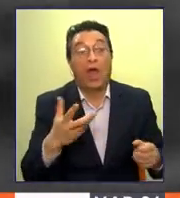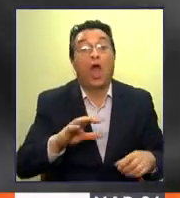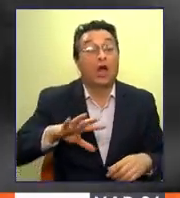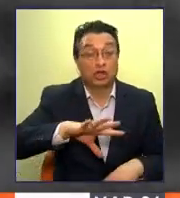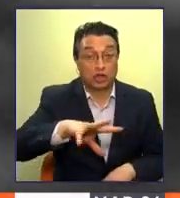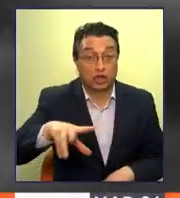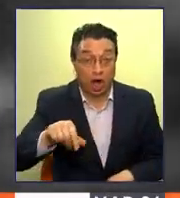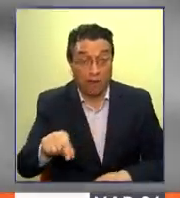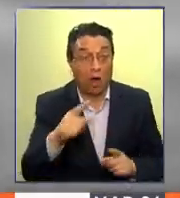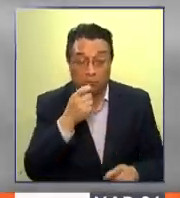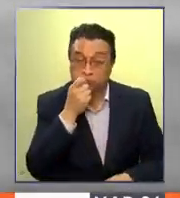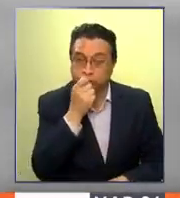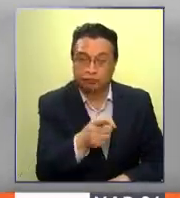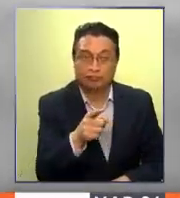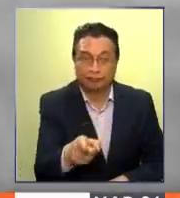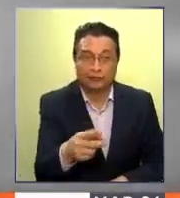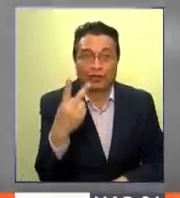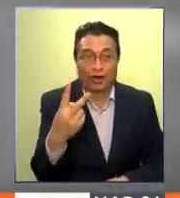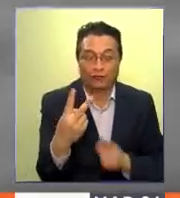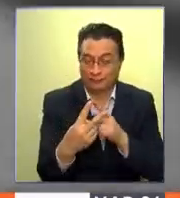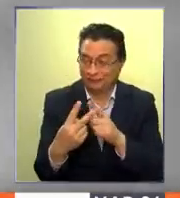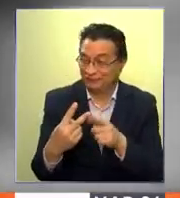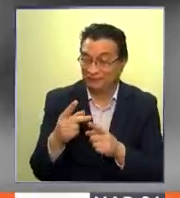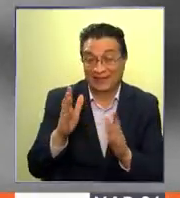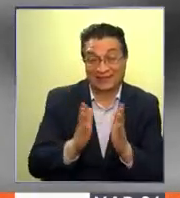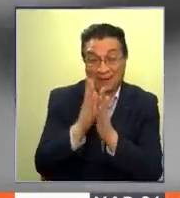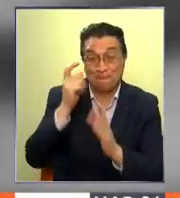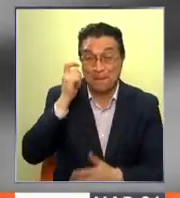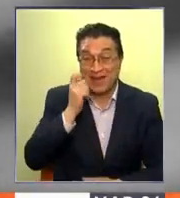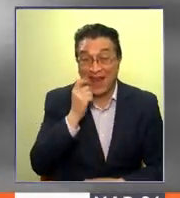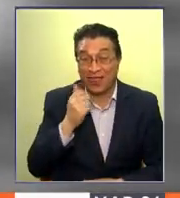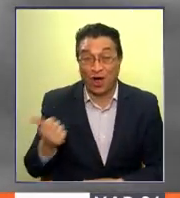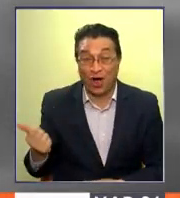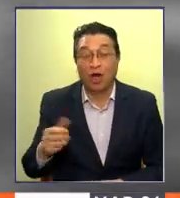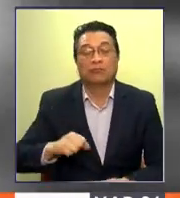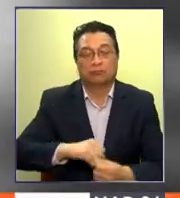intimidación, los dos sujetos del episodio en San Bernardo quedaron en prisión preventiva.